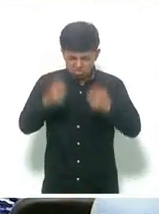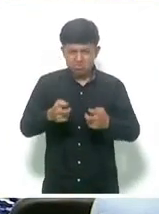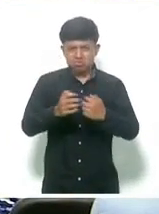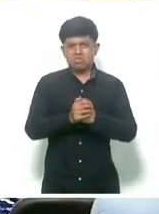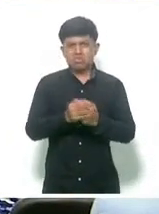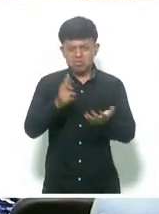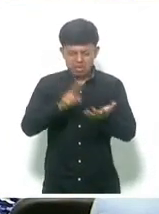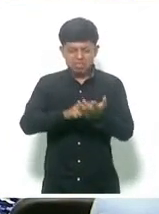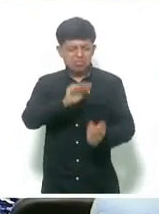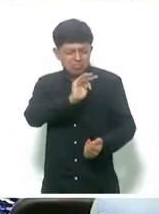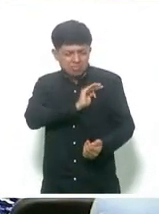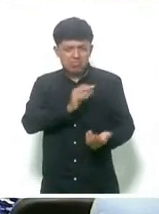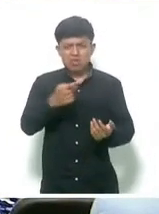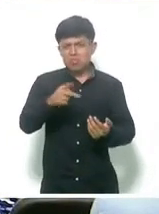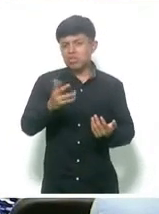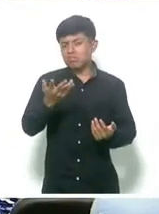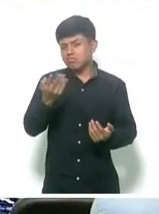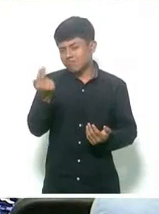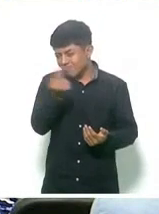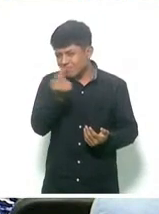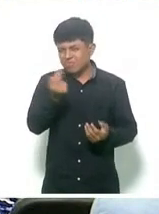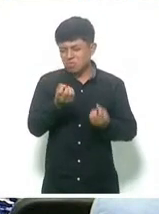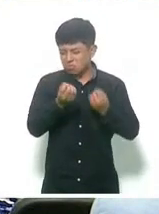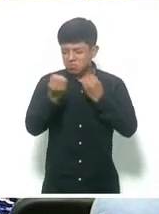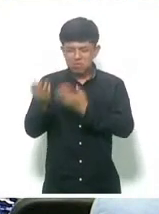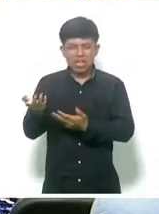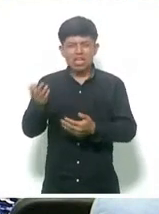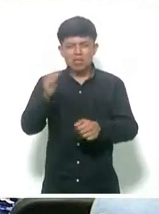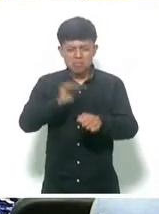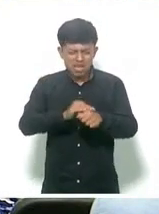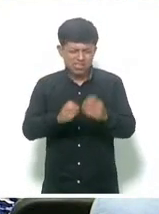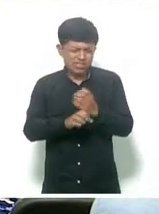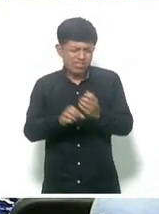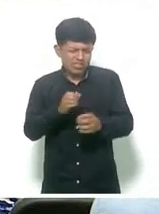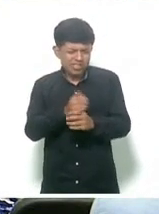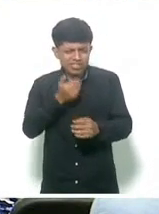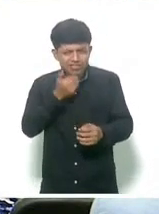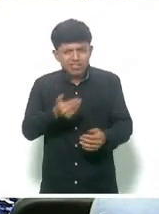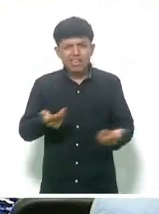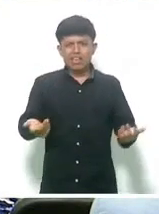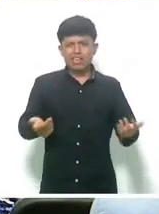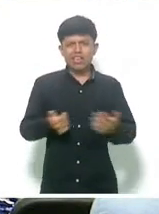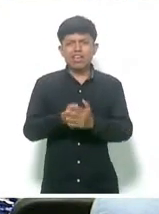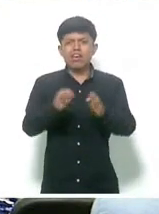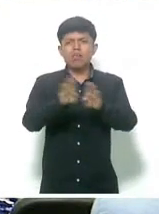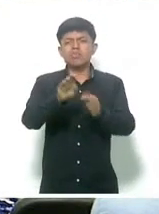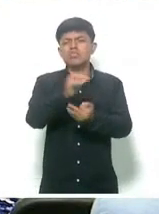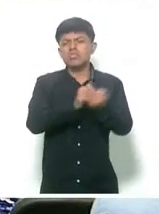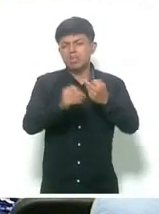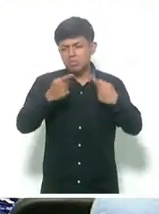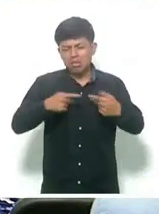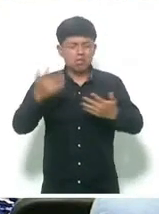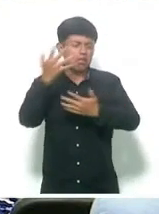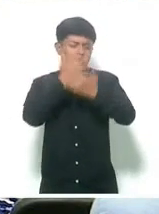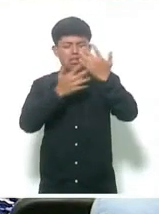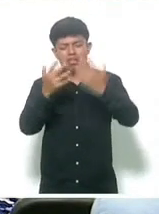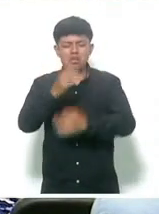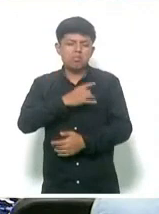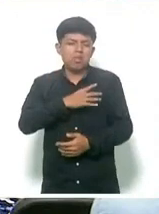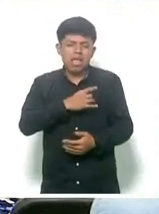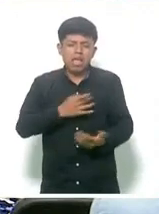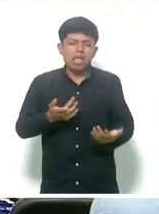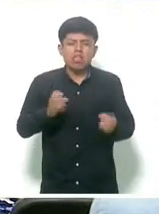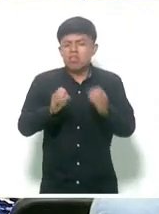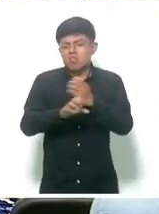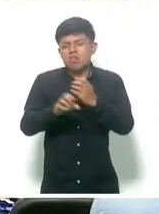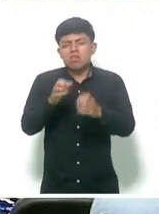trabajando pero tenemos que darle un poquito de mayor certidumbre a la ciudadanía sobre todo en esta parte fundamental qué se está